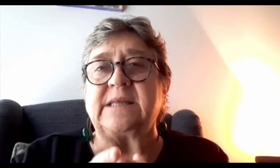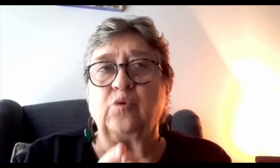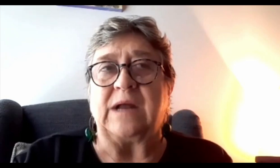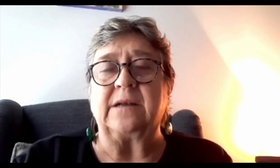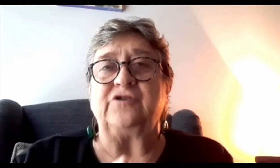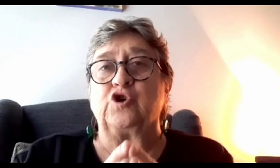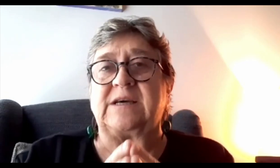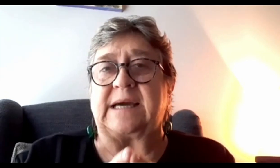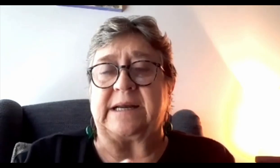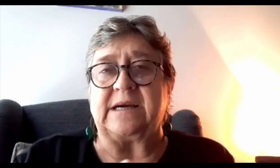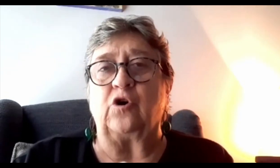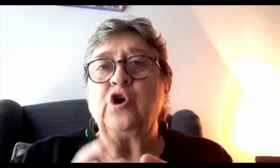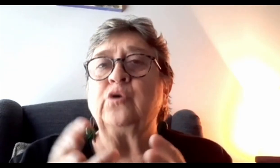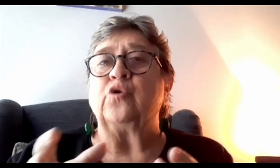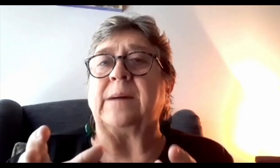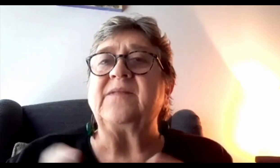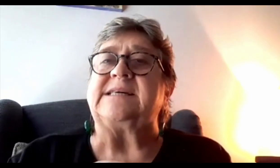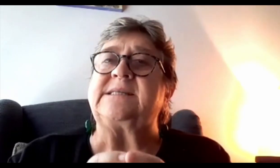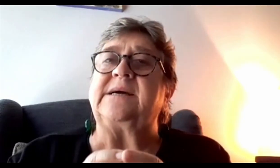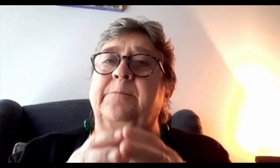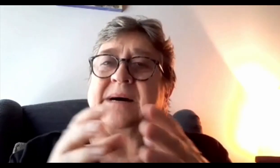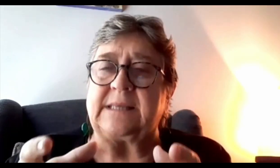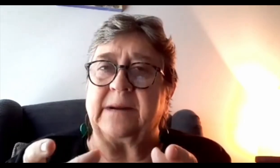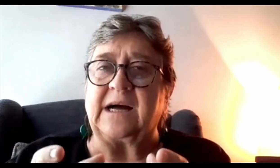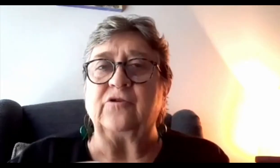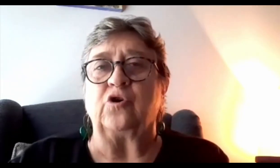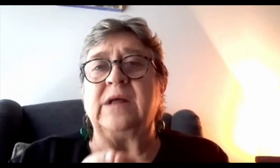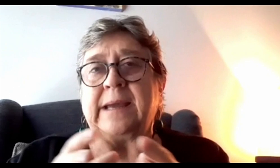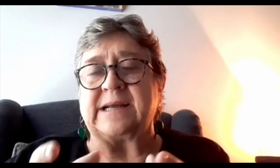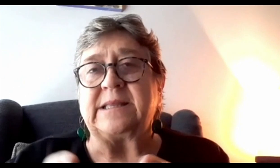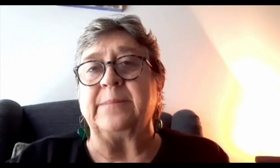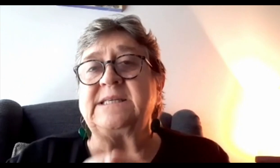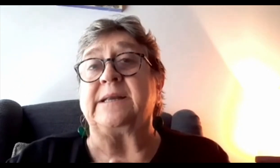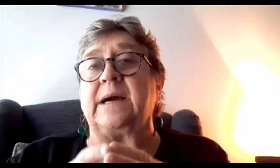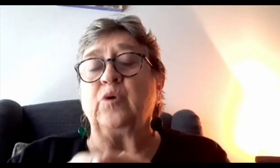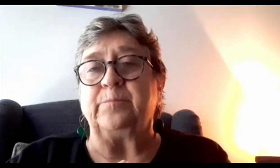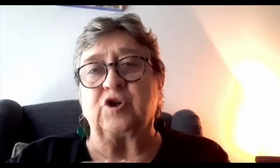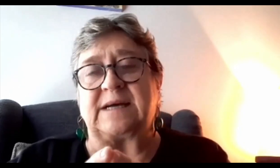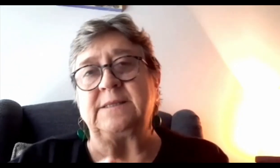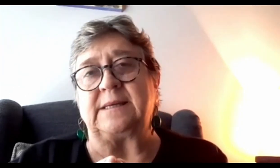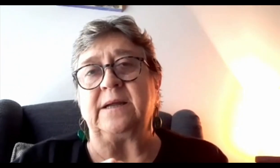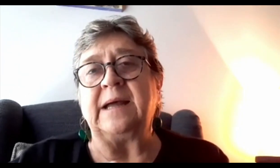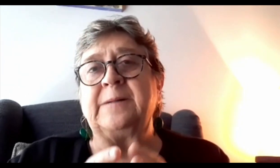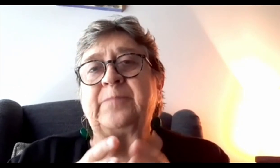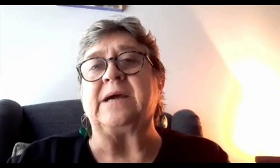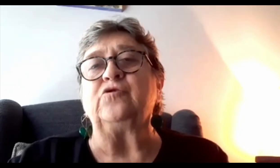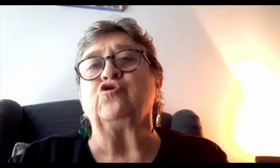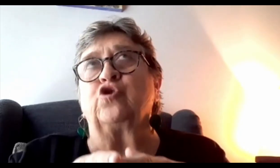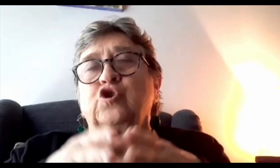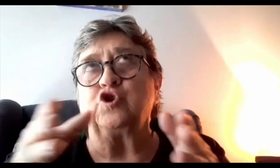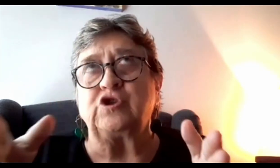ese tribunal, yo sí que creo que una vez que esté más trabajado el tema, sería muy importante